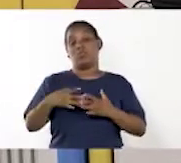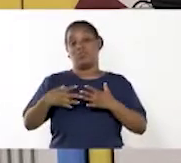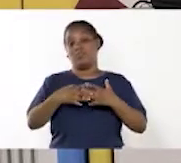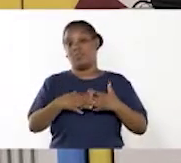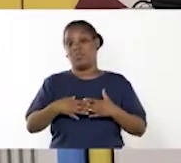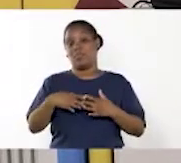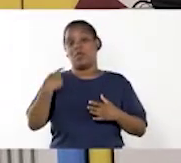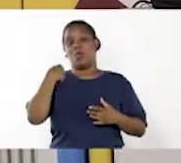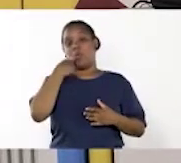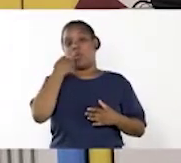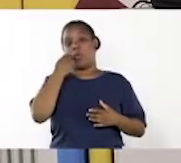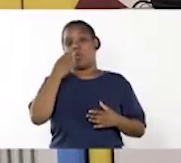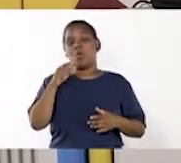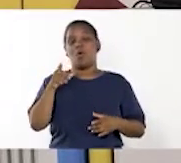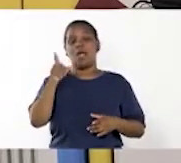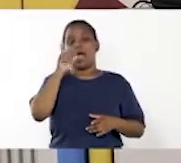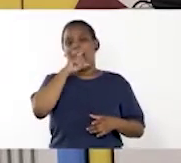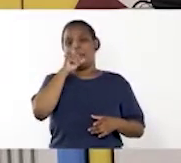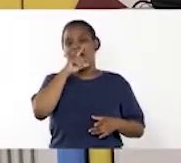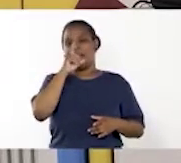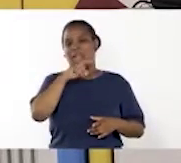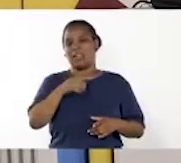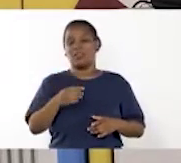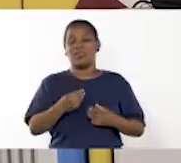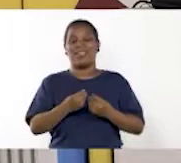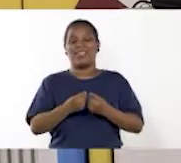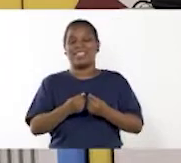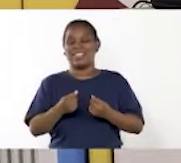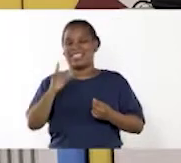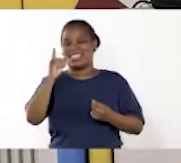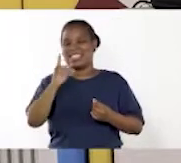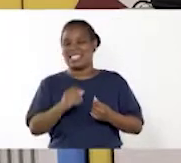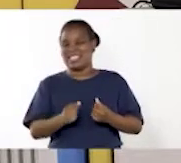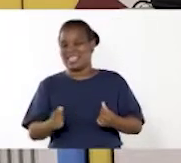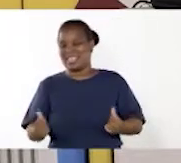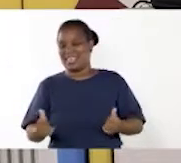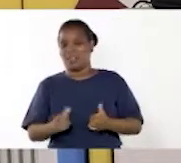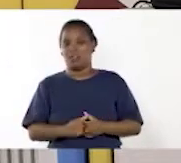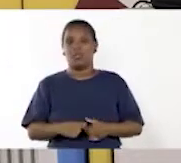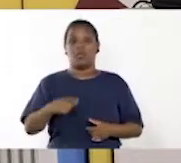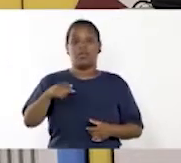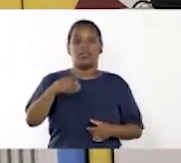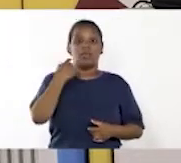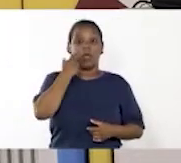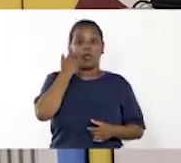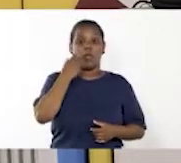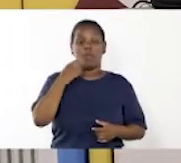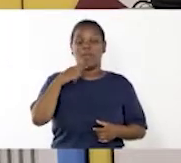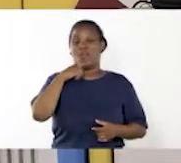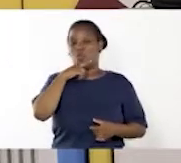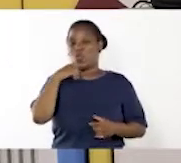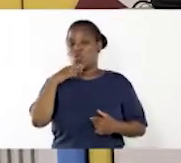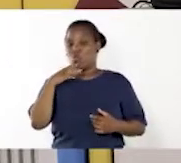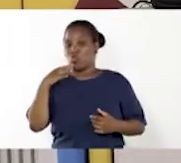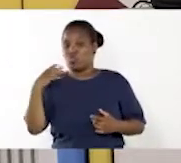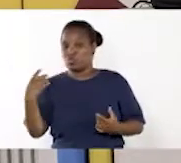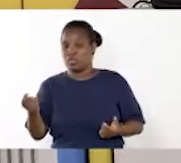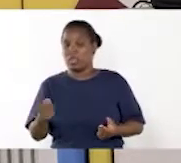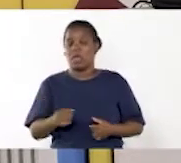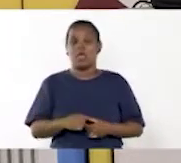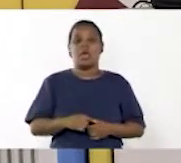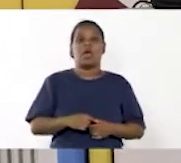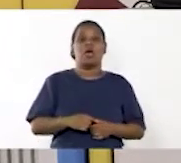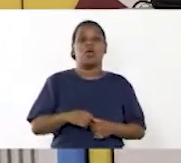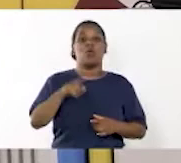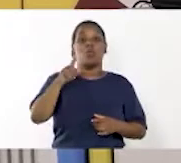color amarillo, que significa que hay desierto. Al este, el color debe ser un poquito más rosado, o la esencia